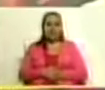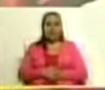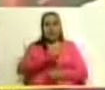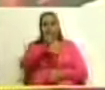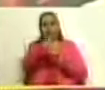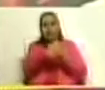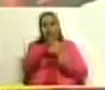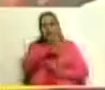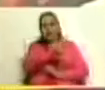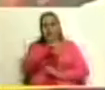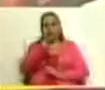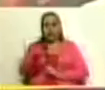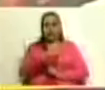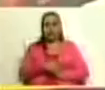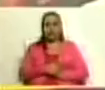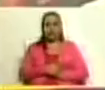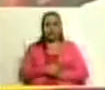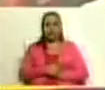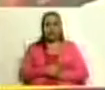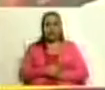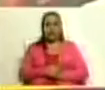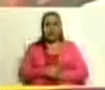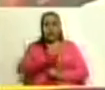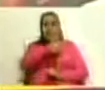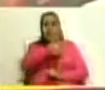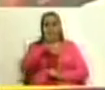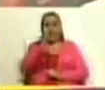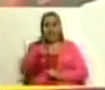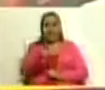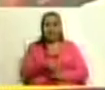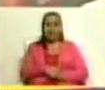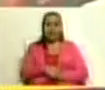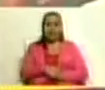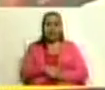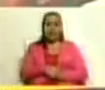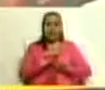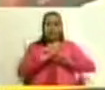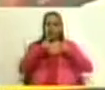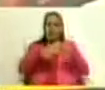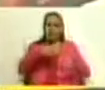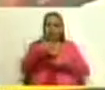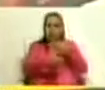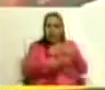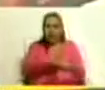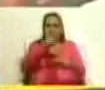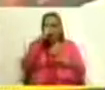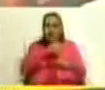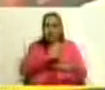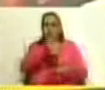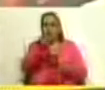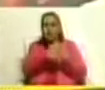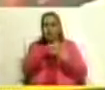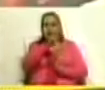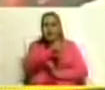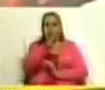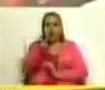2022. Y con las 3R.net cabalgamos 2022,